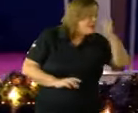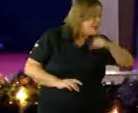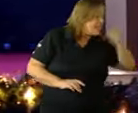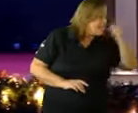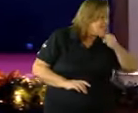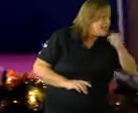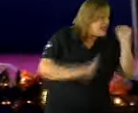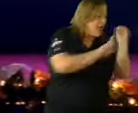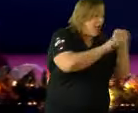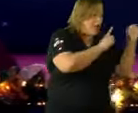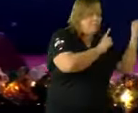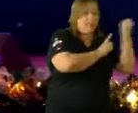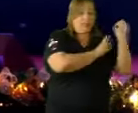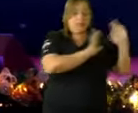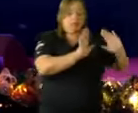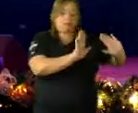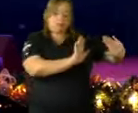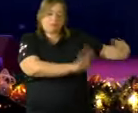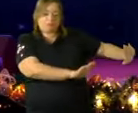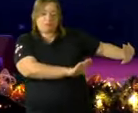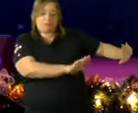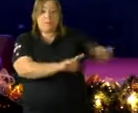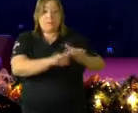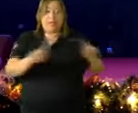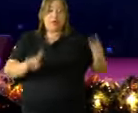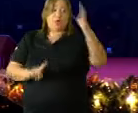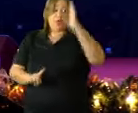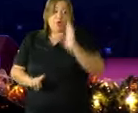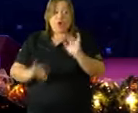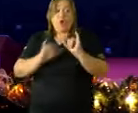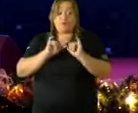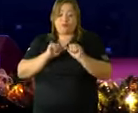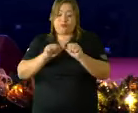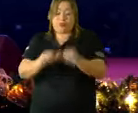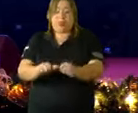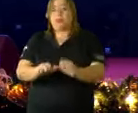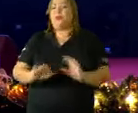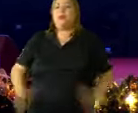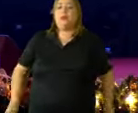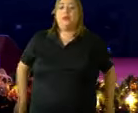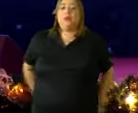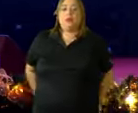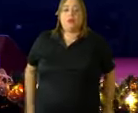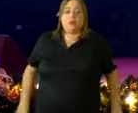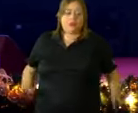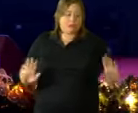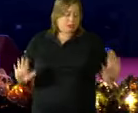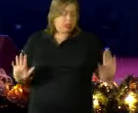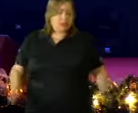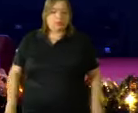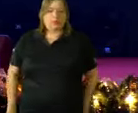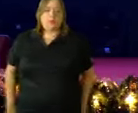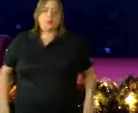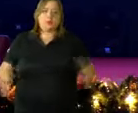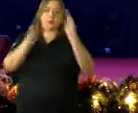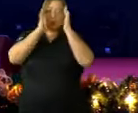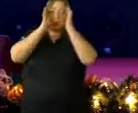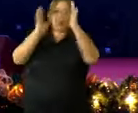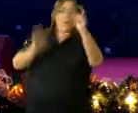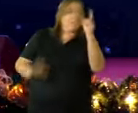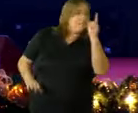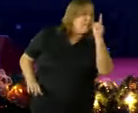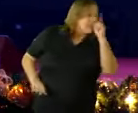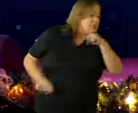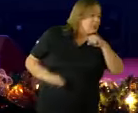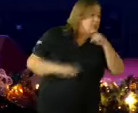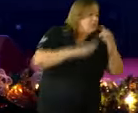de Dios, esa gente van a permanecer. Si no es de Dios, nada de eso va a prevalecer. Las mentiras van y vienen,